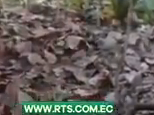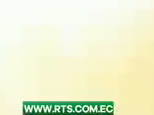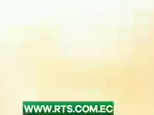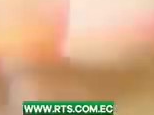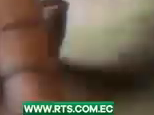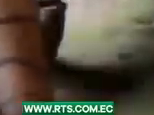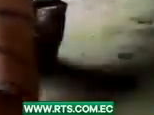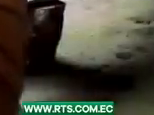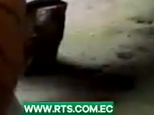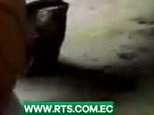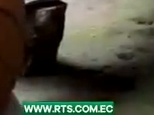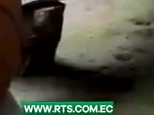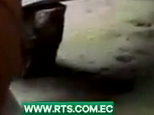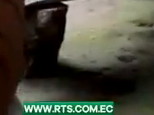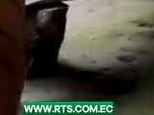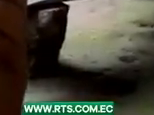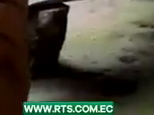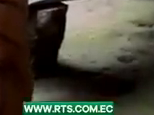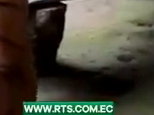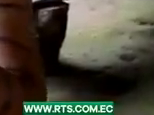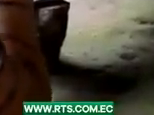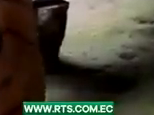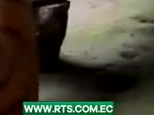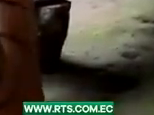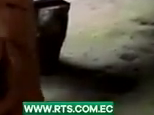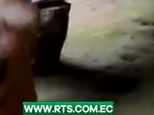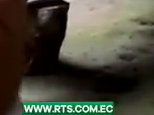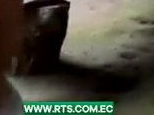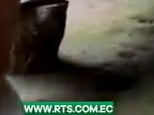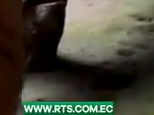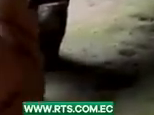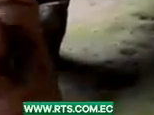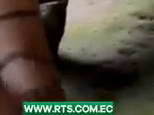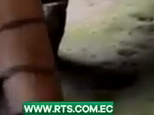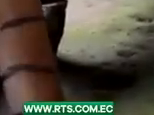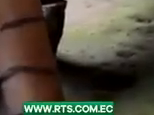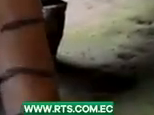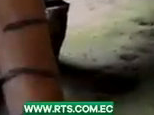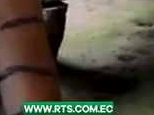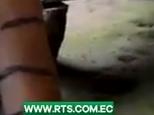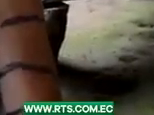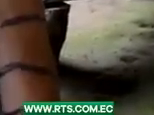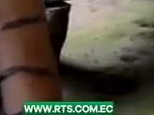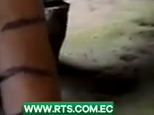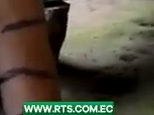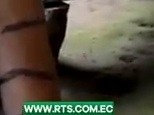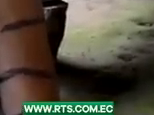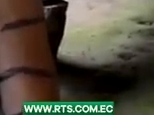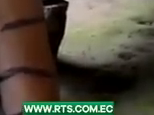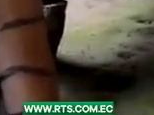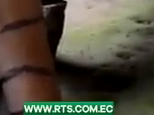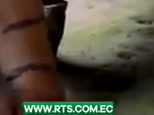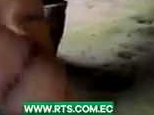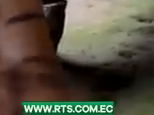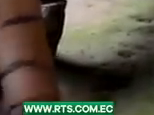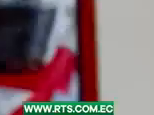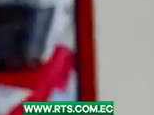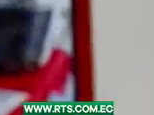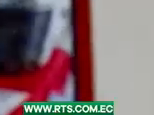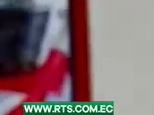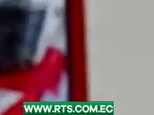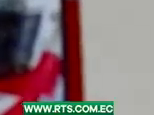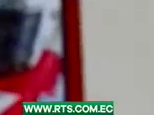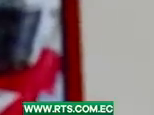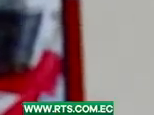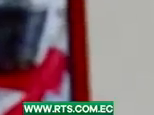63 años, no conozco ninguna pastilla, ninguna ampolla, no siempre a través de las plantas medicinales mantengo mi salud.